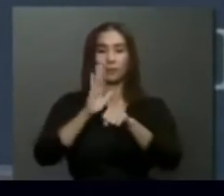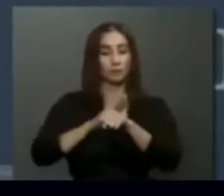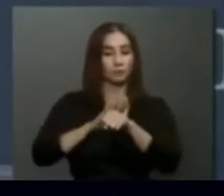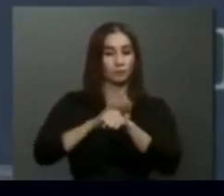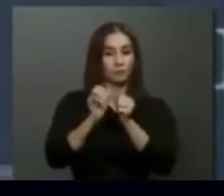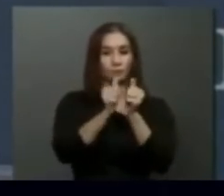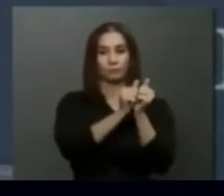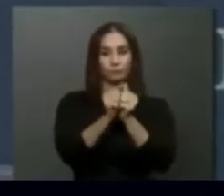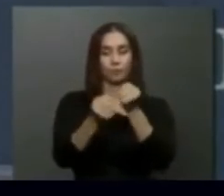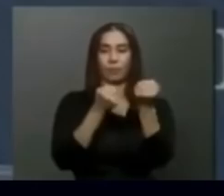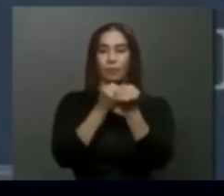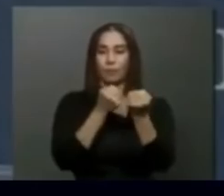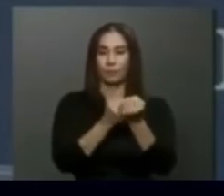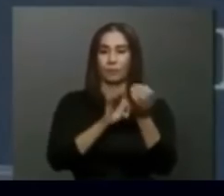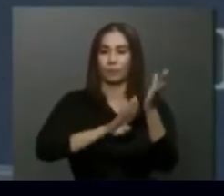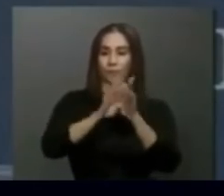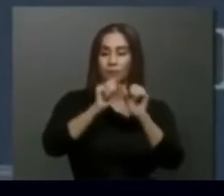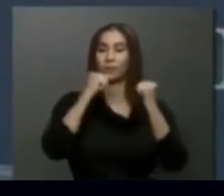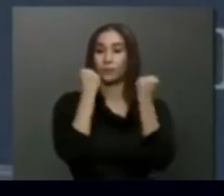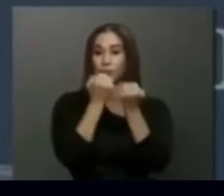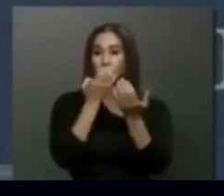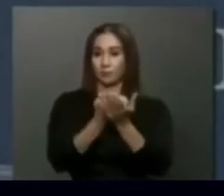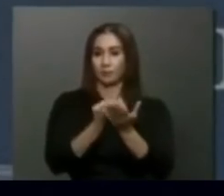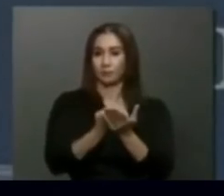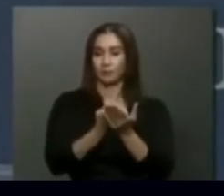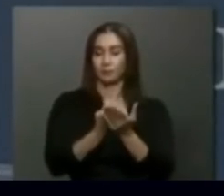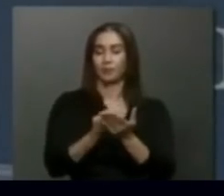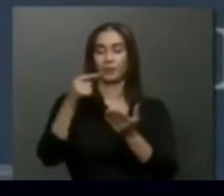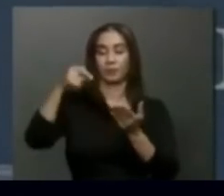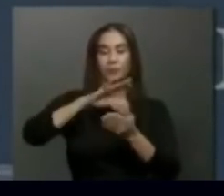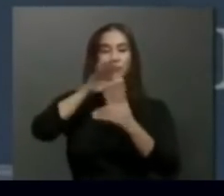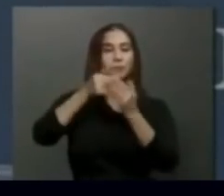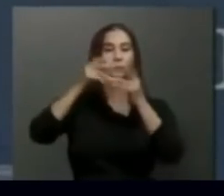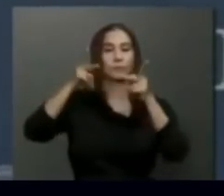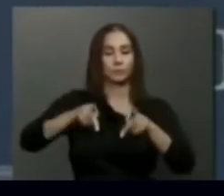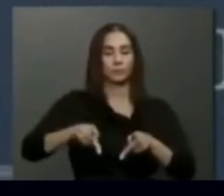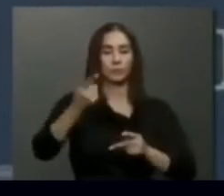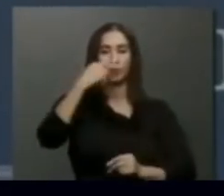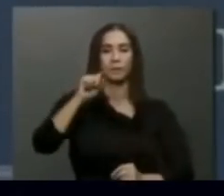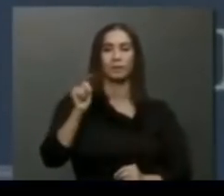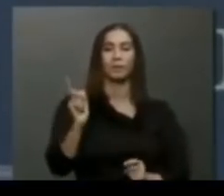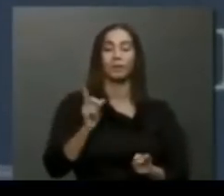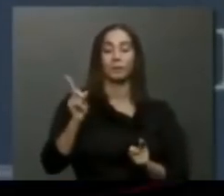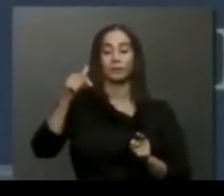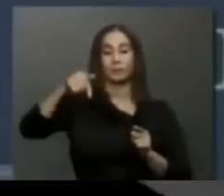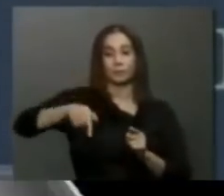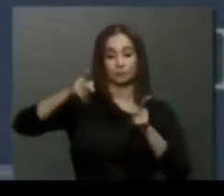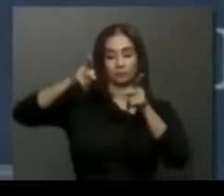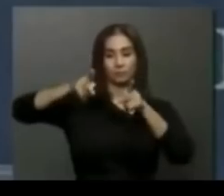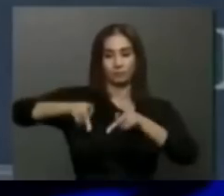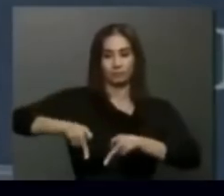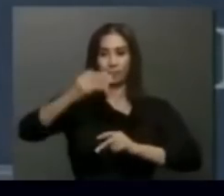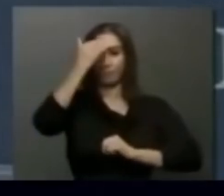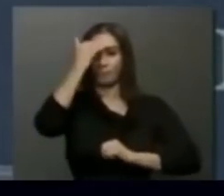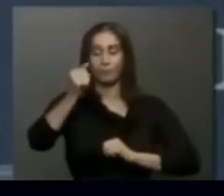a acompañarlos en esa superación social y económica de la gente. Pero señores, desde la gente,